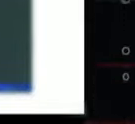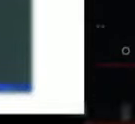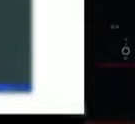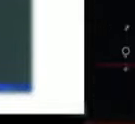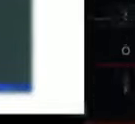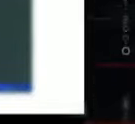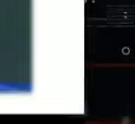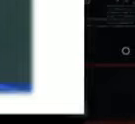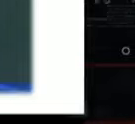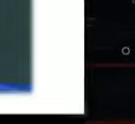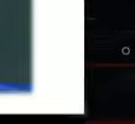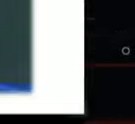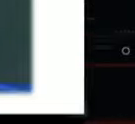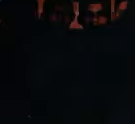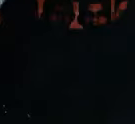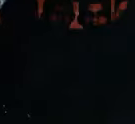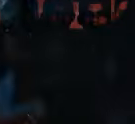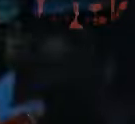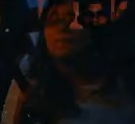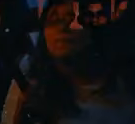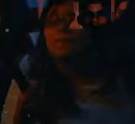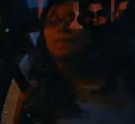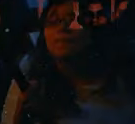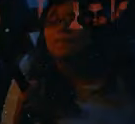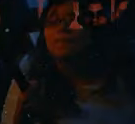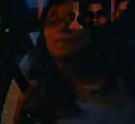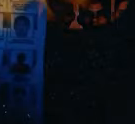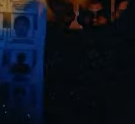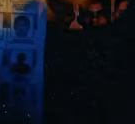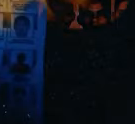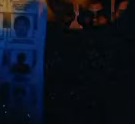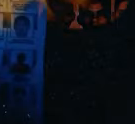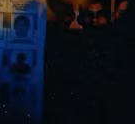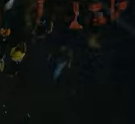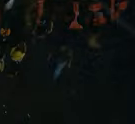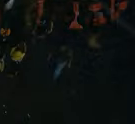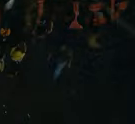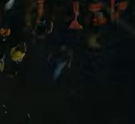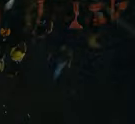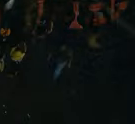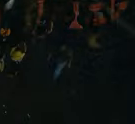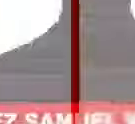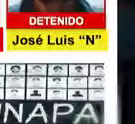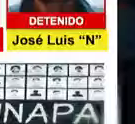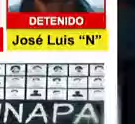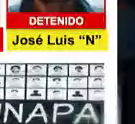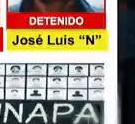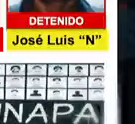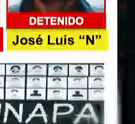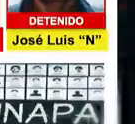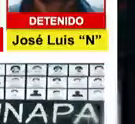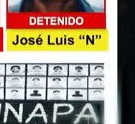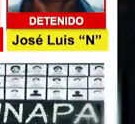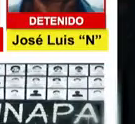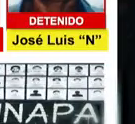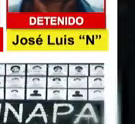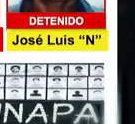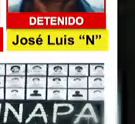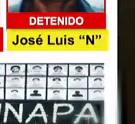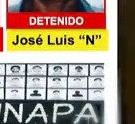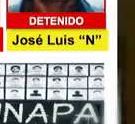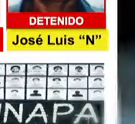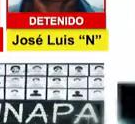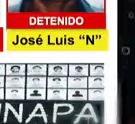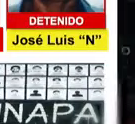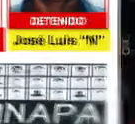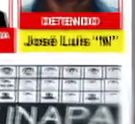El juez de distrito en el Juzgado Primero de Procesos Penales Federales en el estado de Tamaulipas, Samuel Ventura, ha otorgado